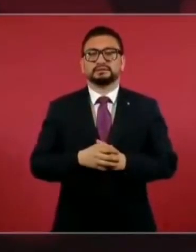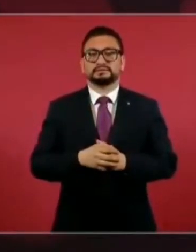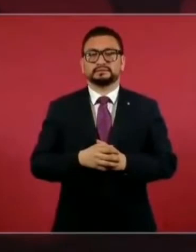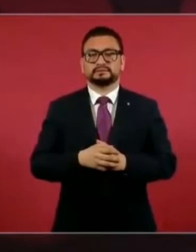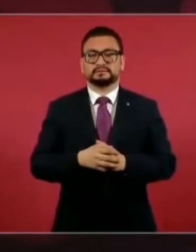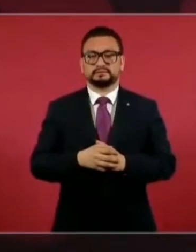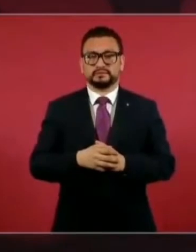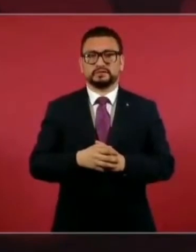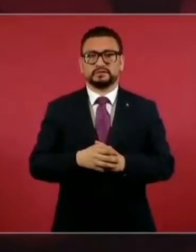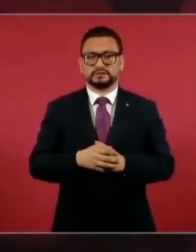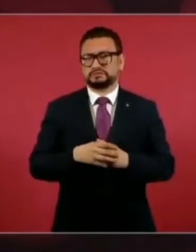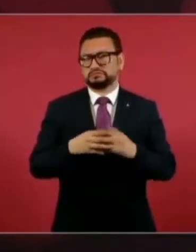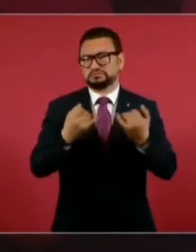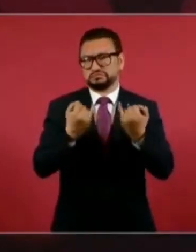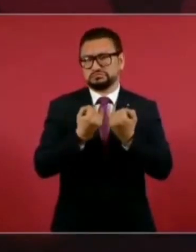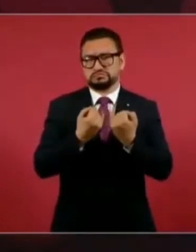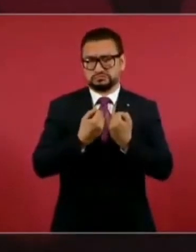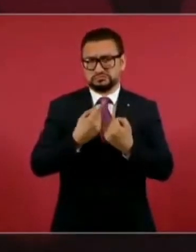estar